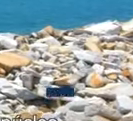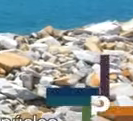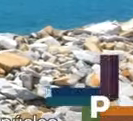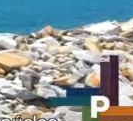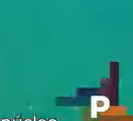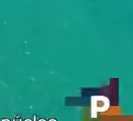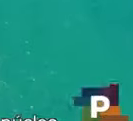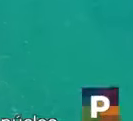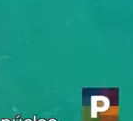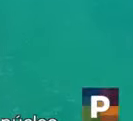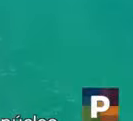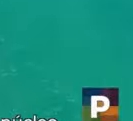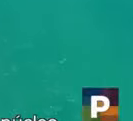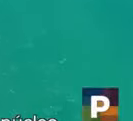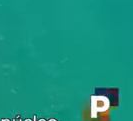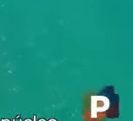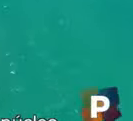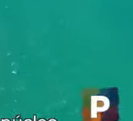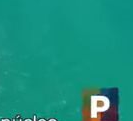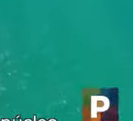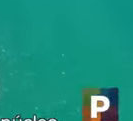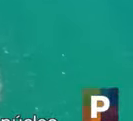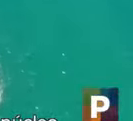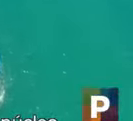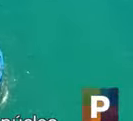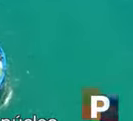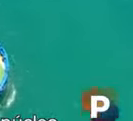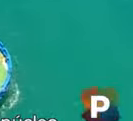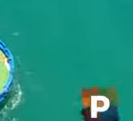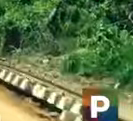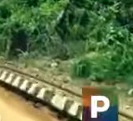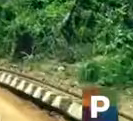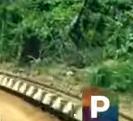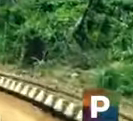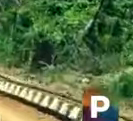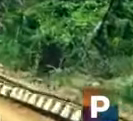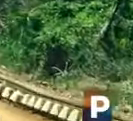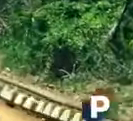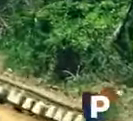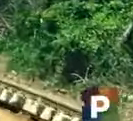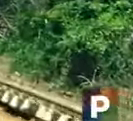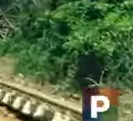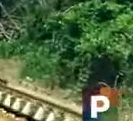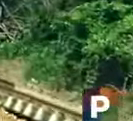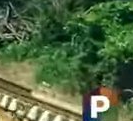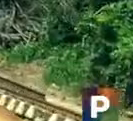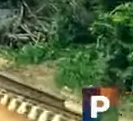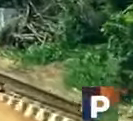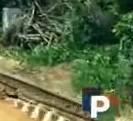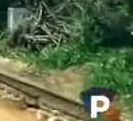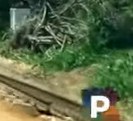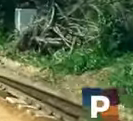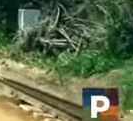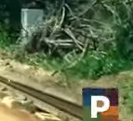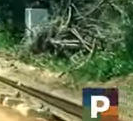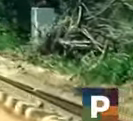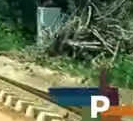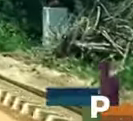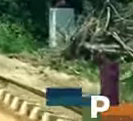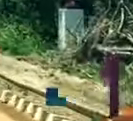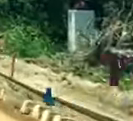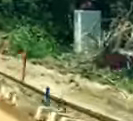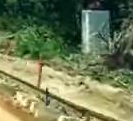han vertido al mar 16,500 toneladas de roca núcleo. La renovación de las vías del ferrocarril del Istmo de